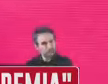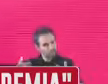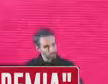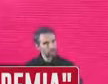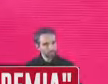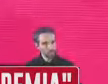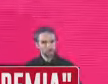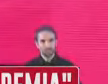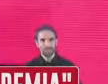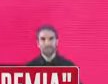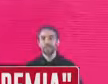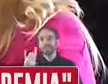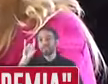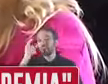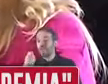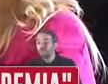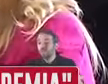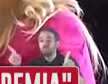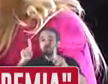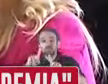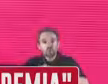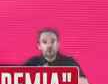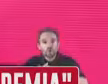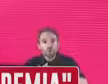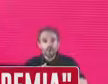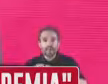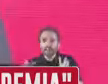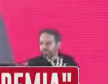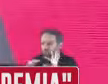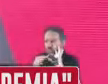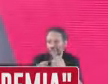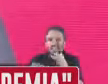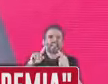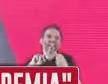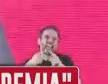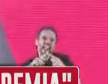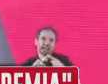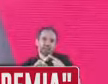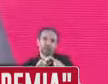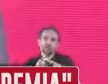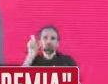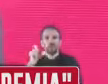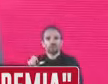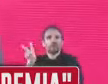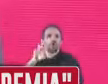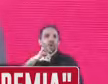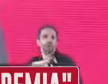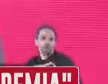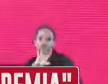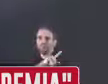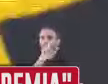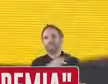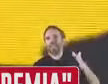lo que cuesta volver a recomponer esa relación entre el asalariado el capital o el